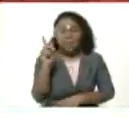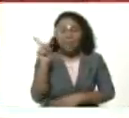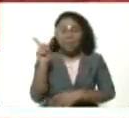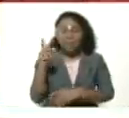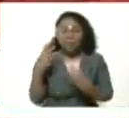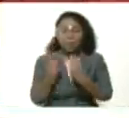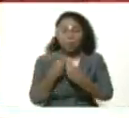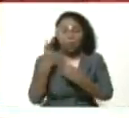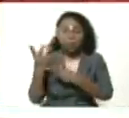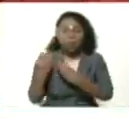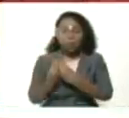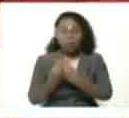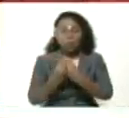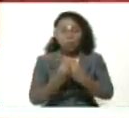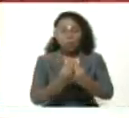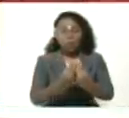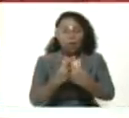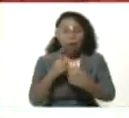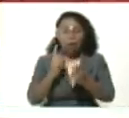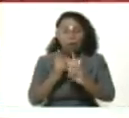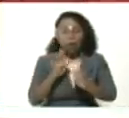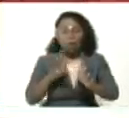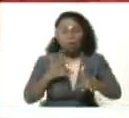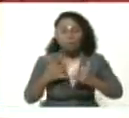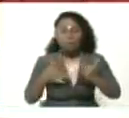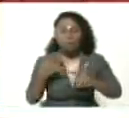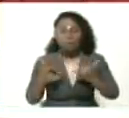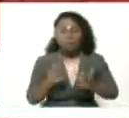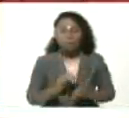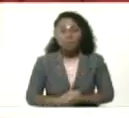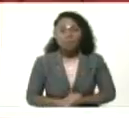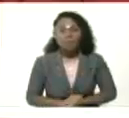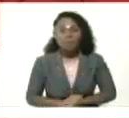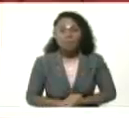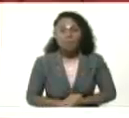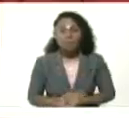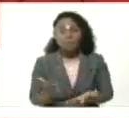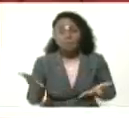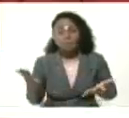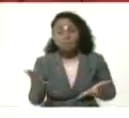con Yamilet acompañándola en algún acto. Compañera. ¿Ah?